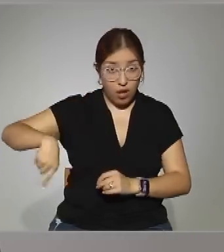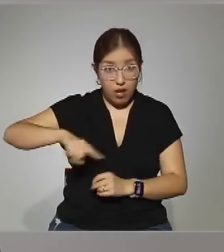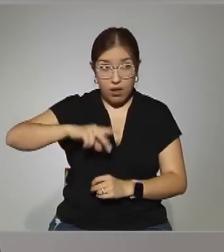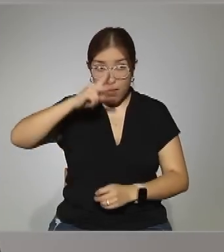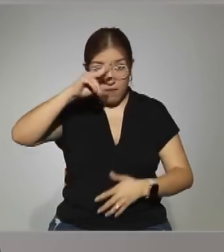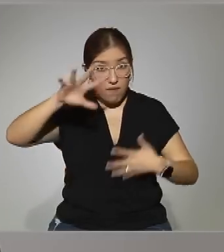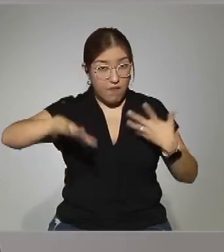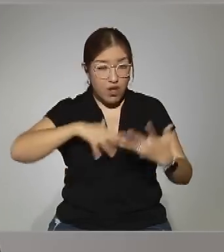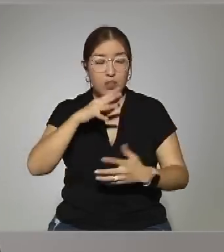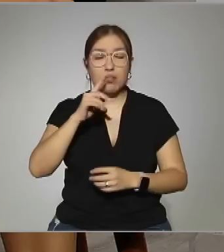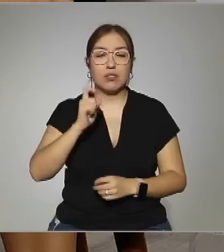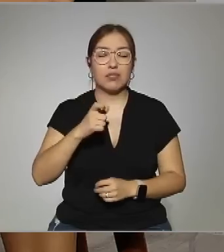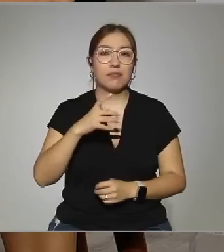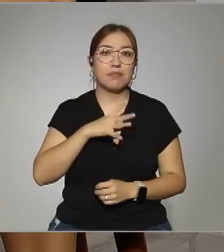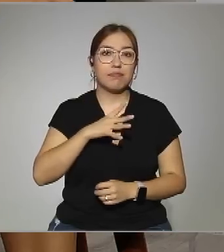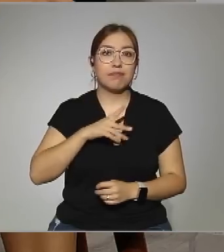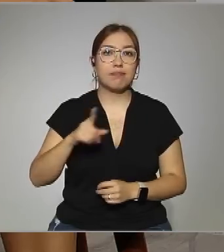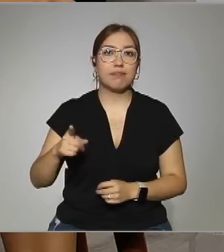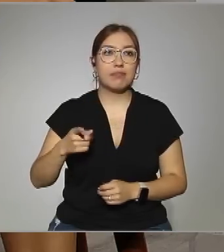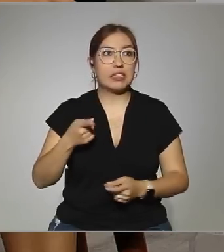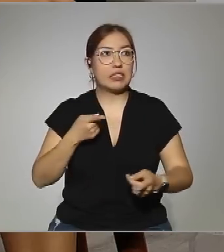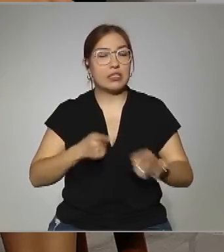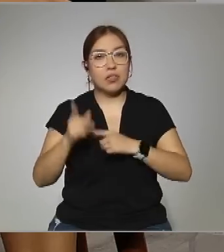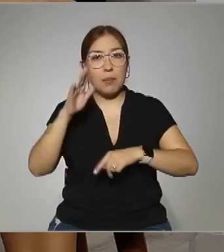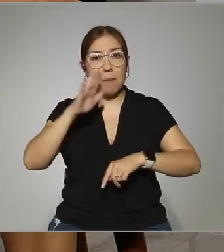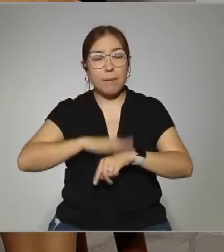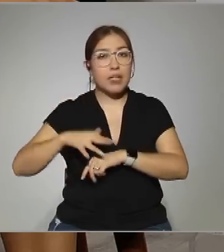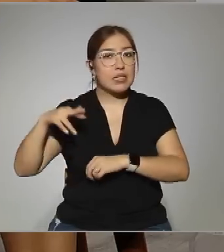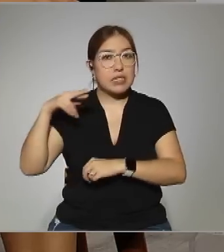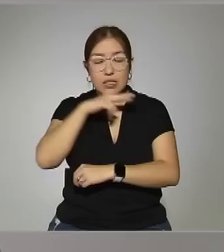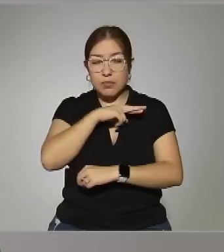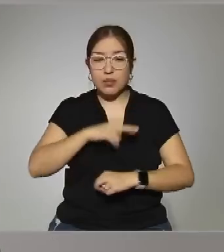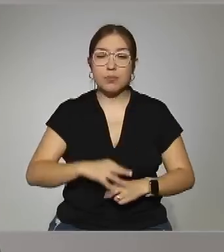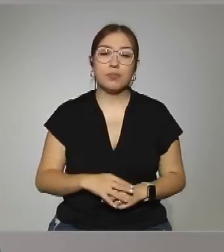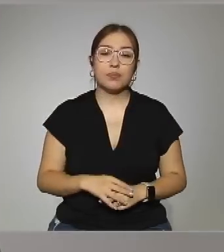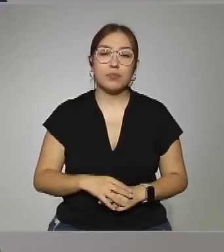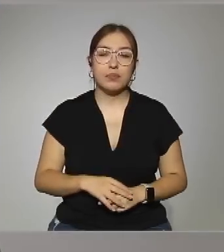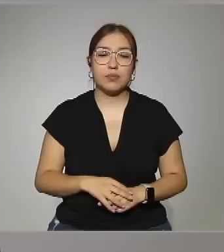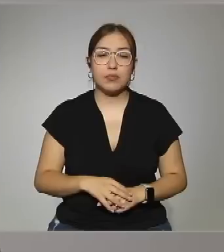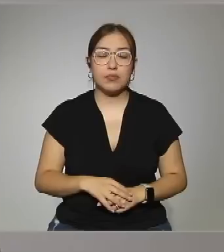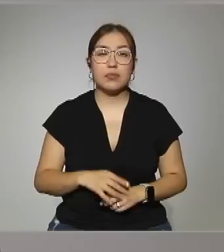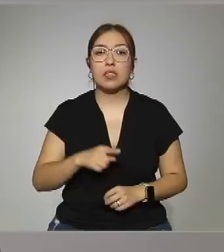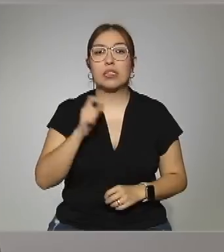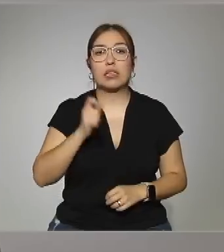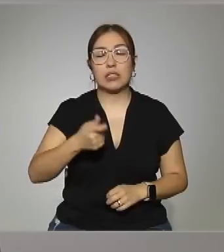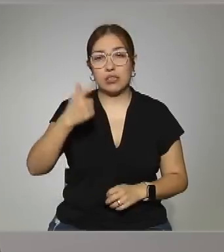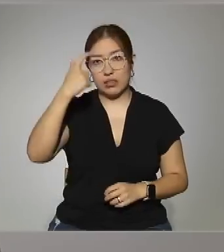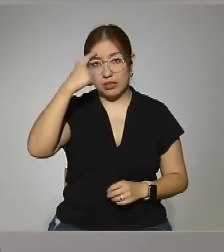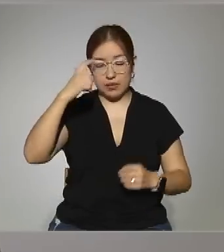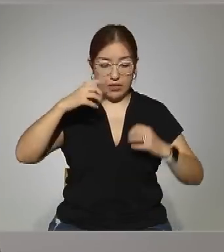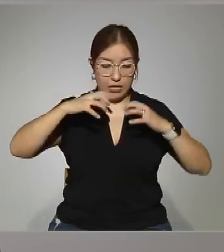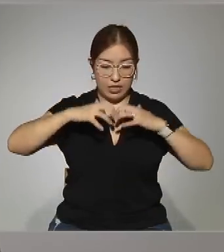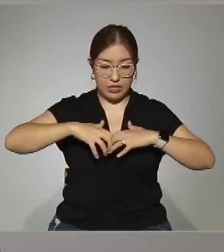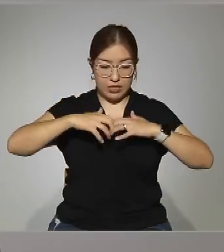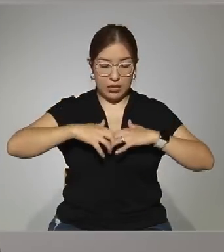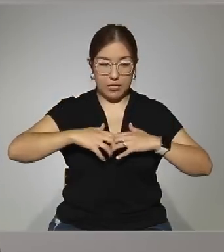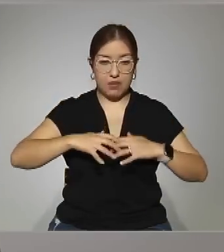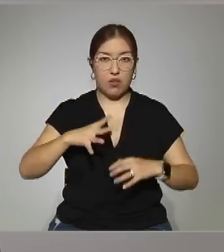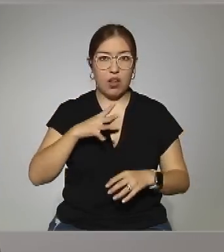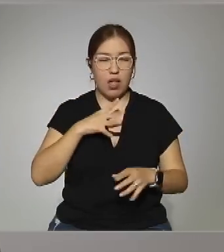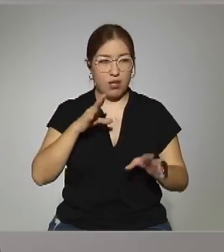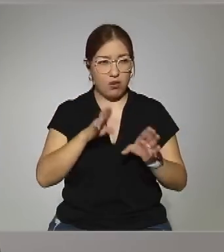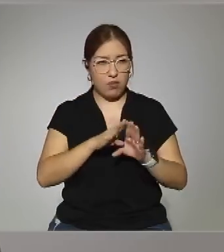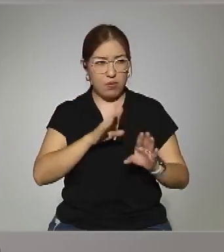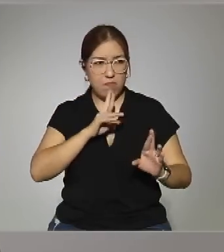están generando situaciones de reacción inmediata, y esto genera también que nuestro cerebro genere las